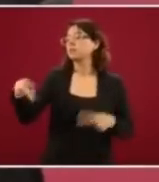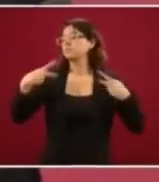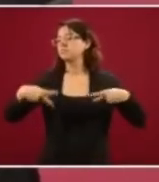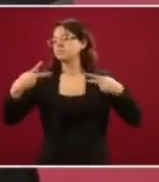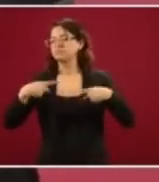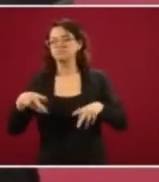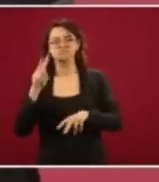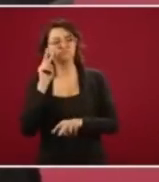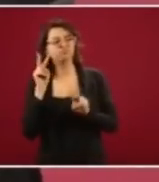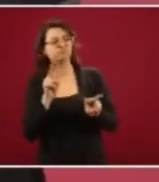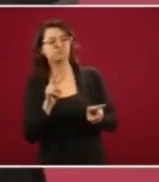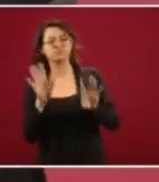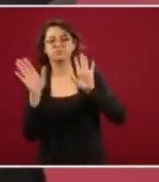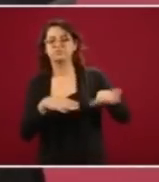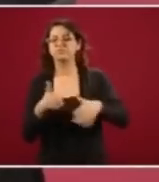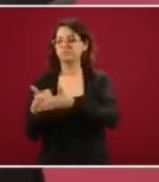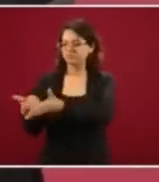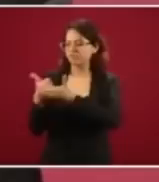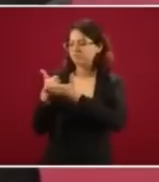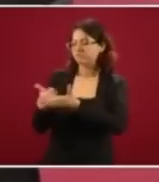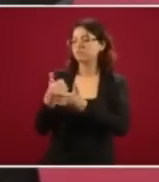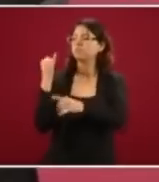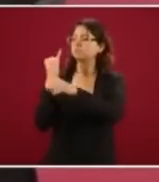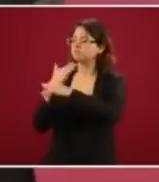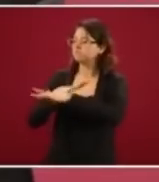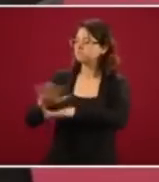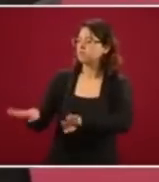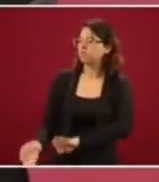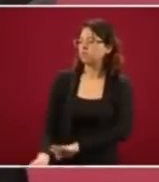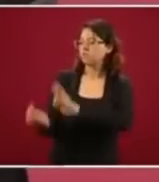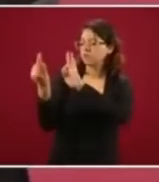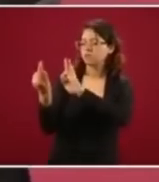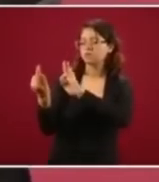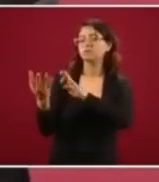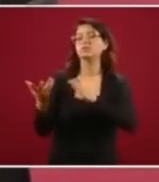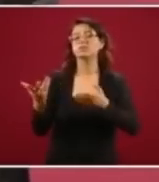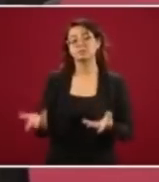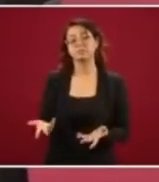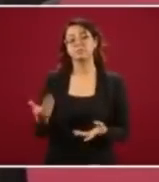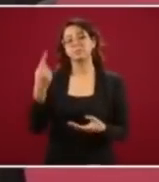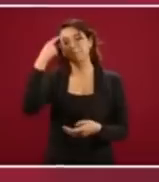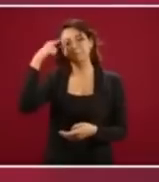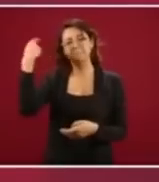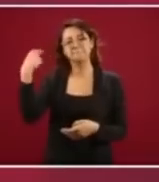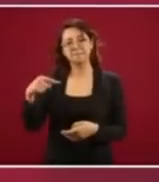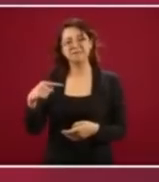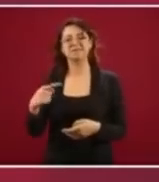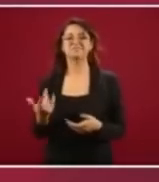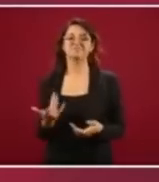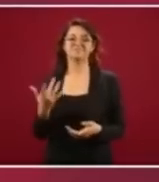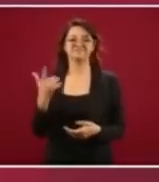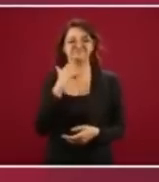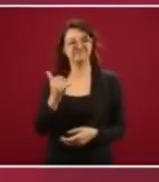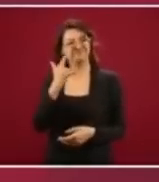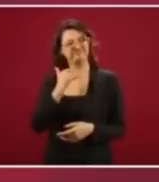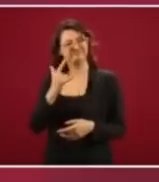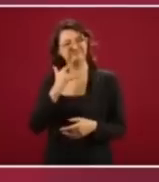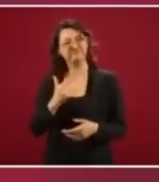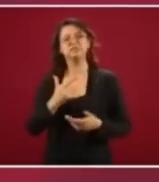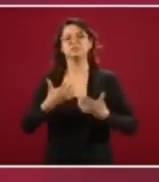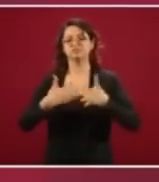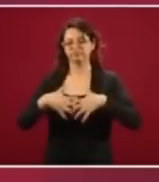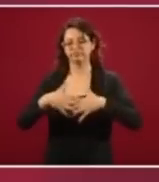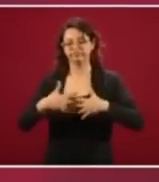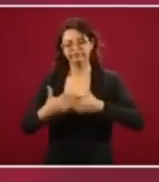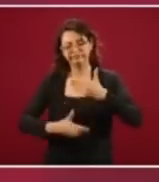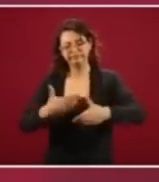luego, contando con la información que se le transmite, a que empujemos el elefante